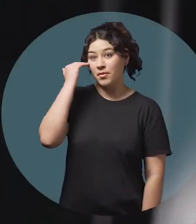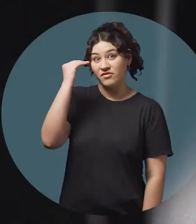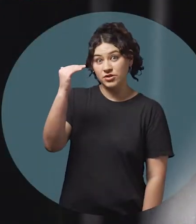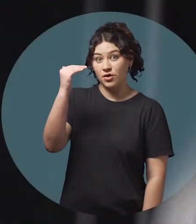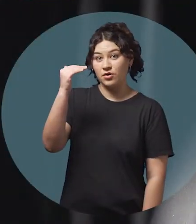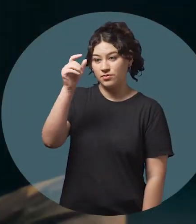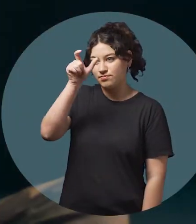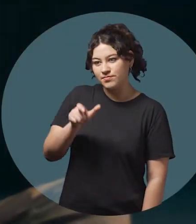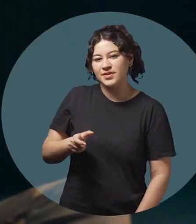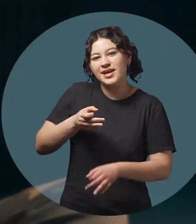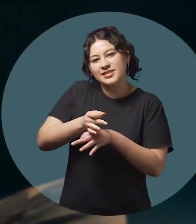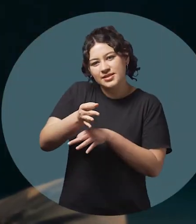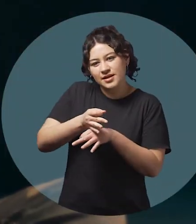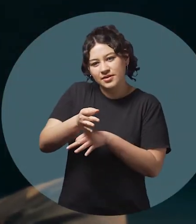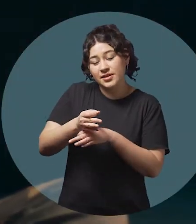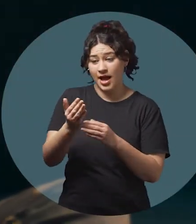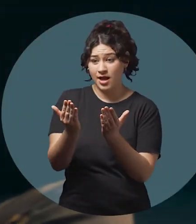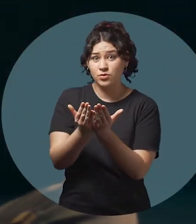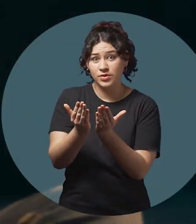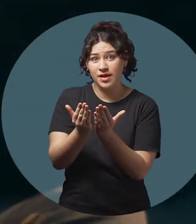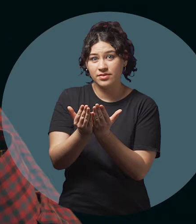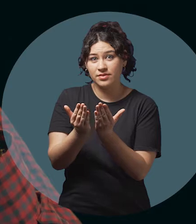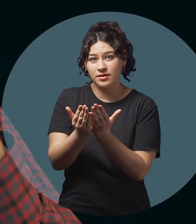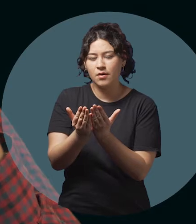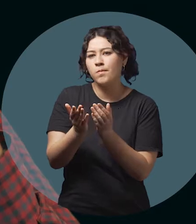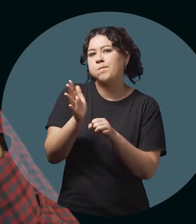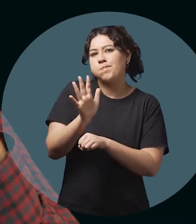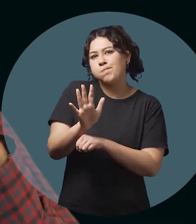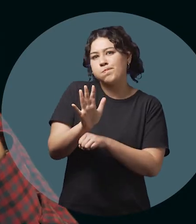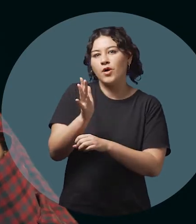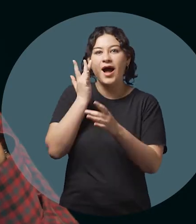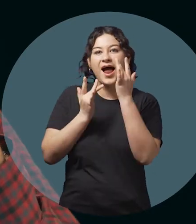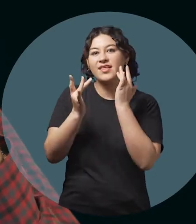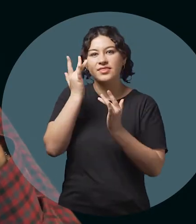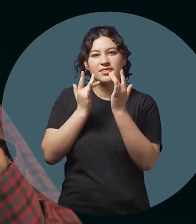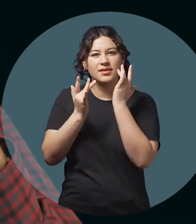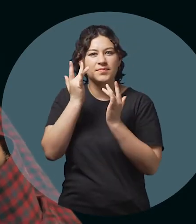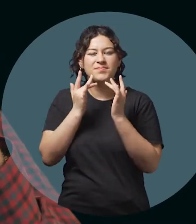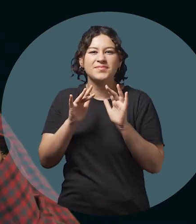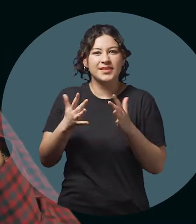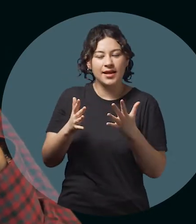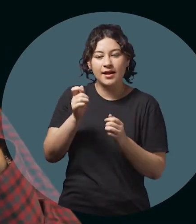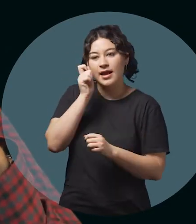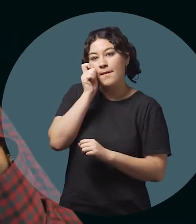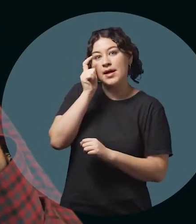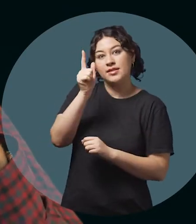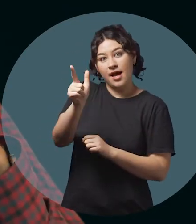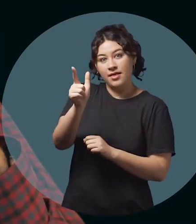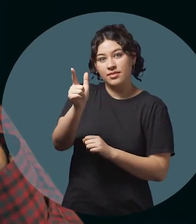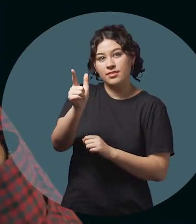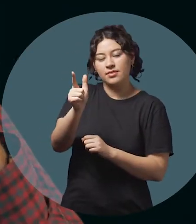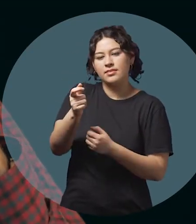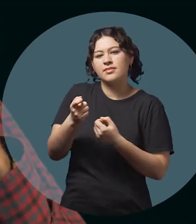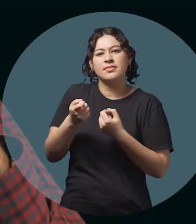Cuando un docente transmite a un estudiante, y eso pasa a ser un arte, y es la capacidad